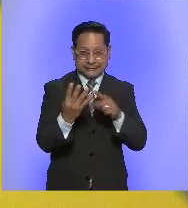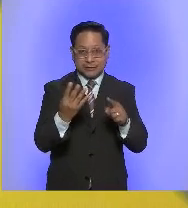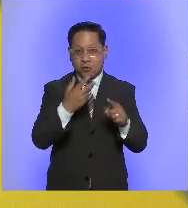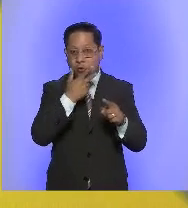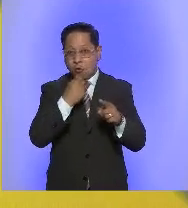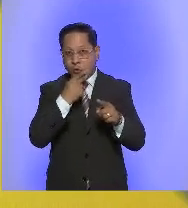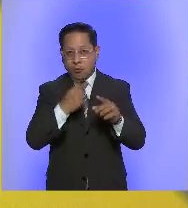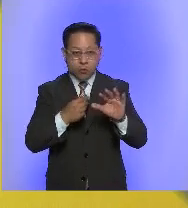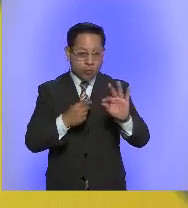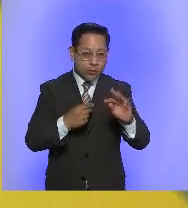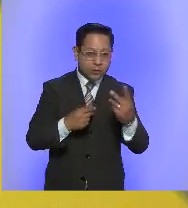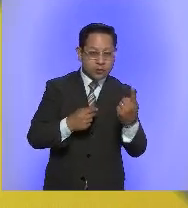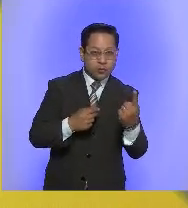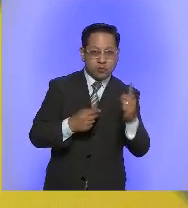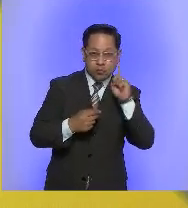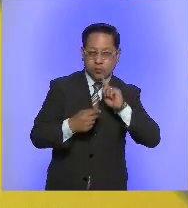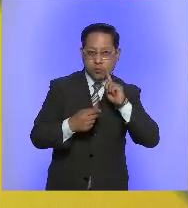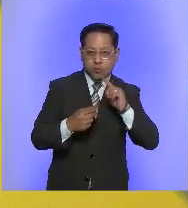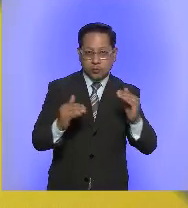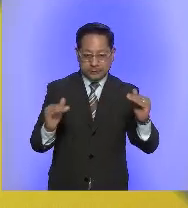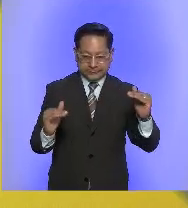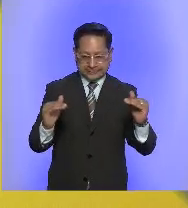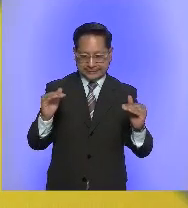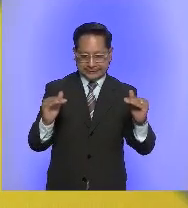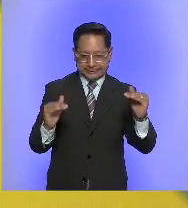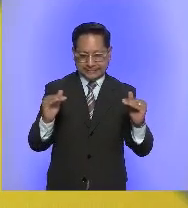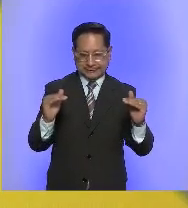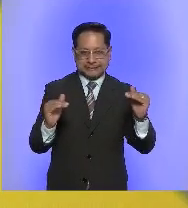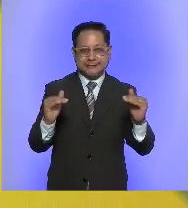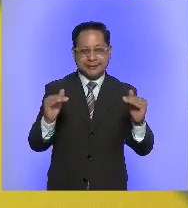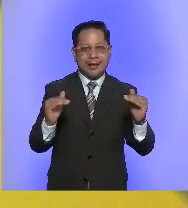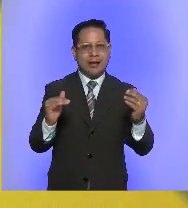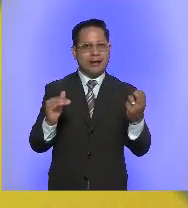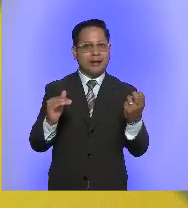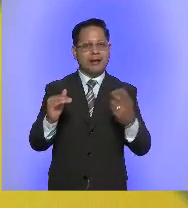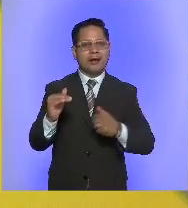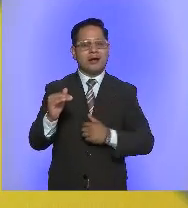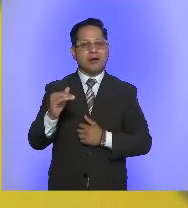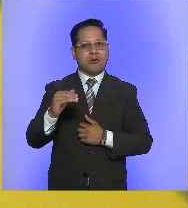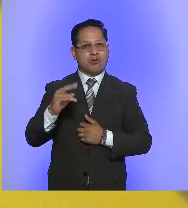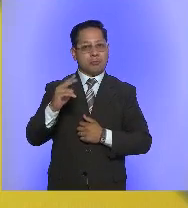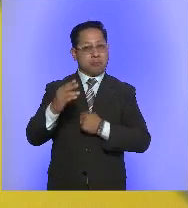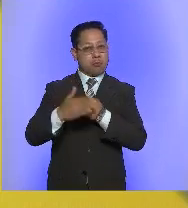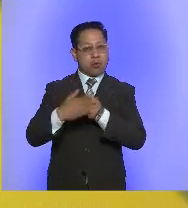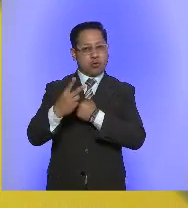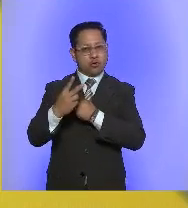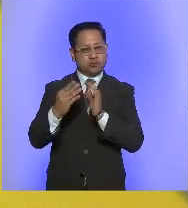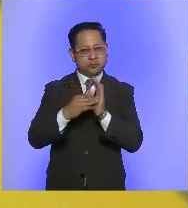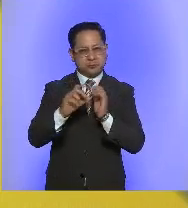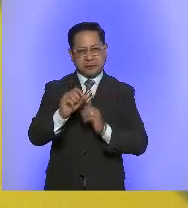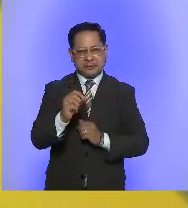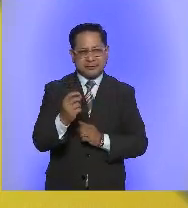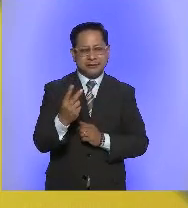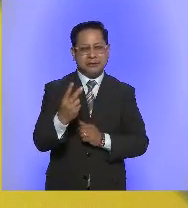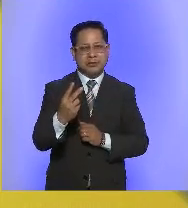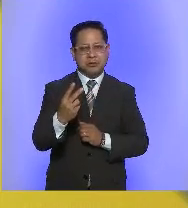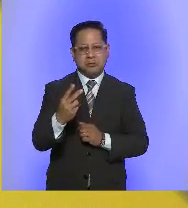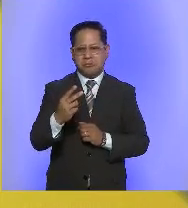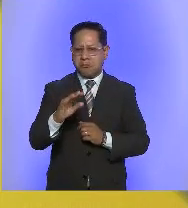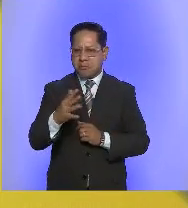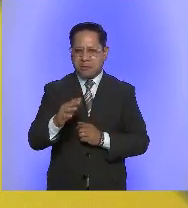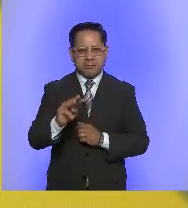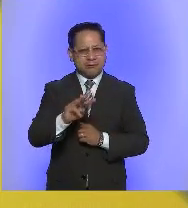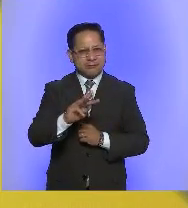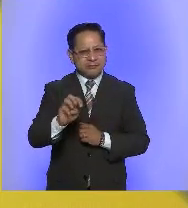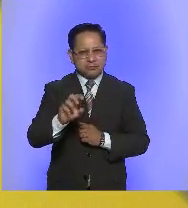esa visualización, para nosotros en el 2022, tenemos que 383 funcionarios municipales, hoy